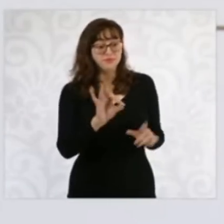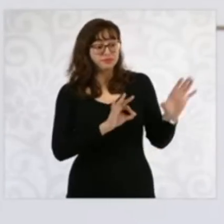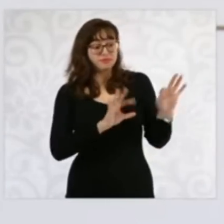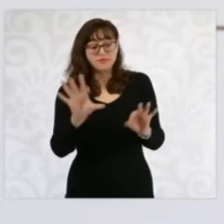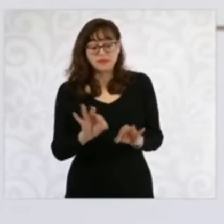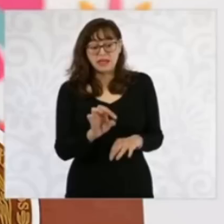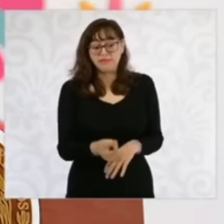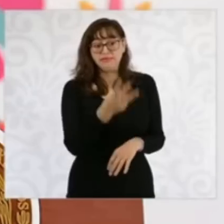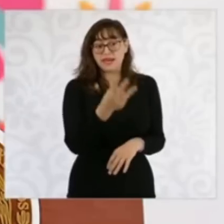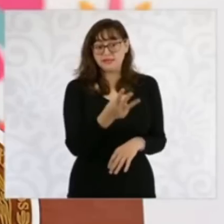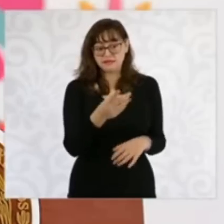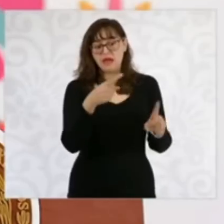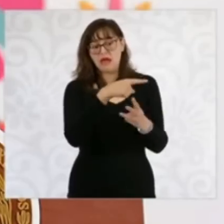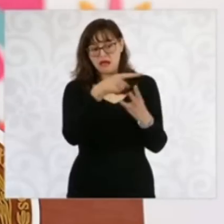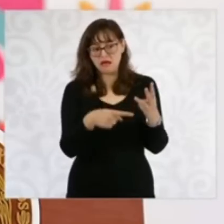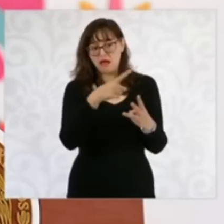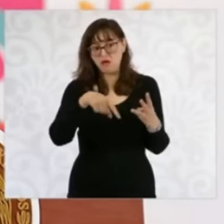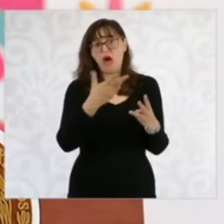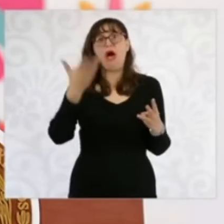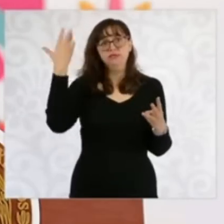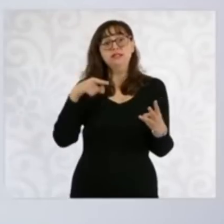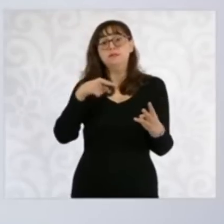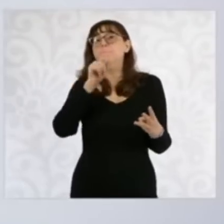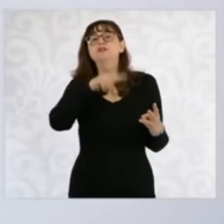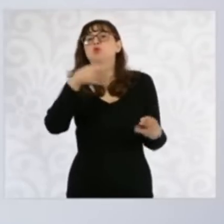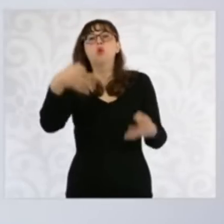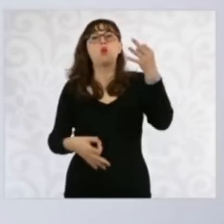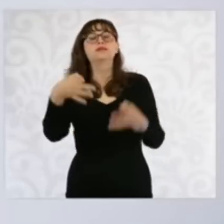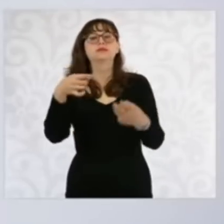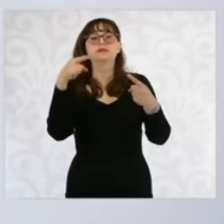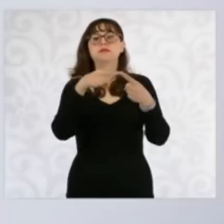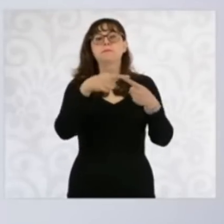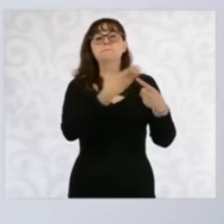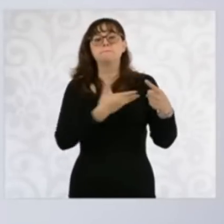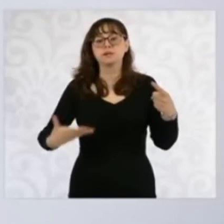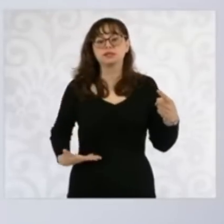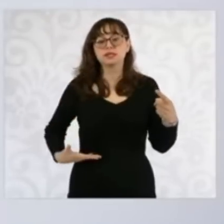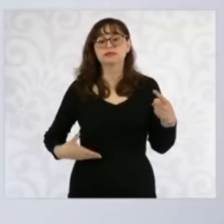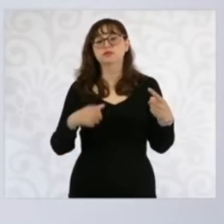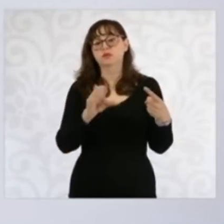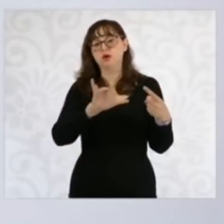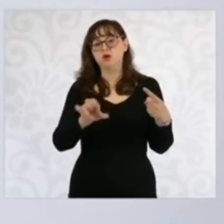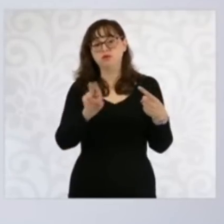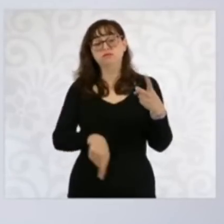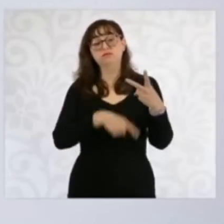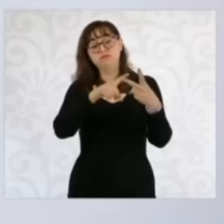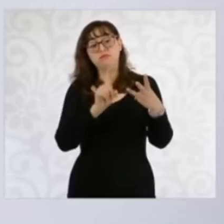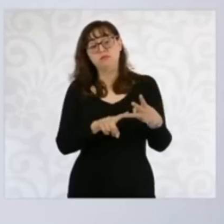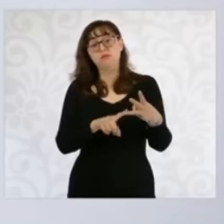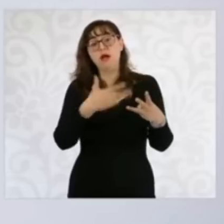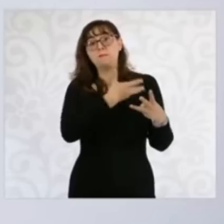en el Poder Judicial. Un presidente de la Corte y 2 presidentas de poderes judiciales estatales.